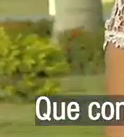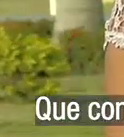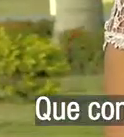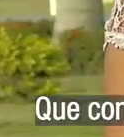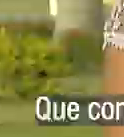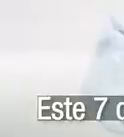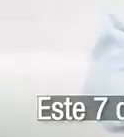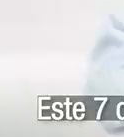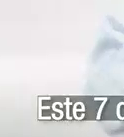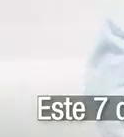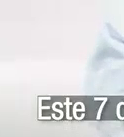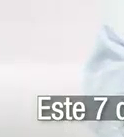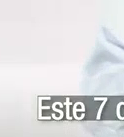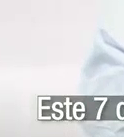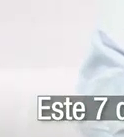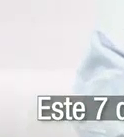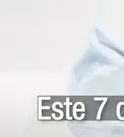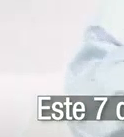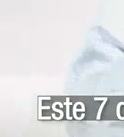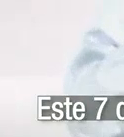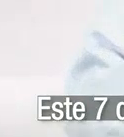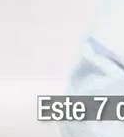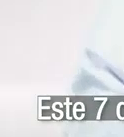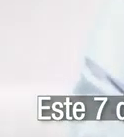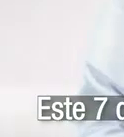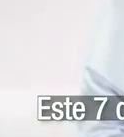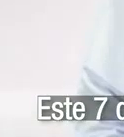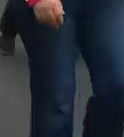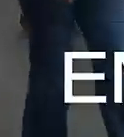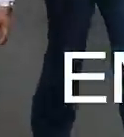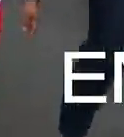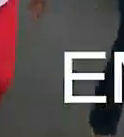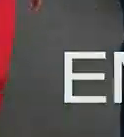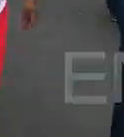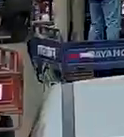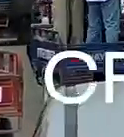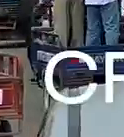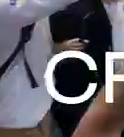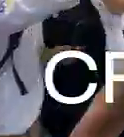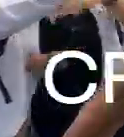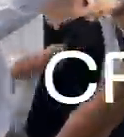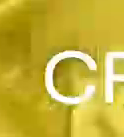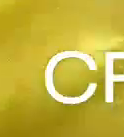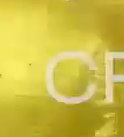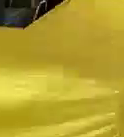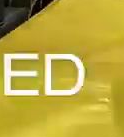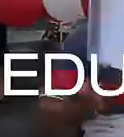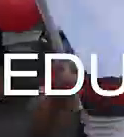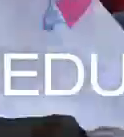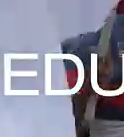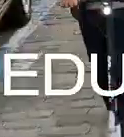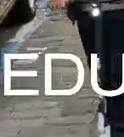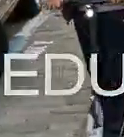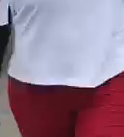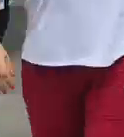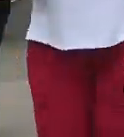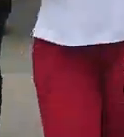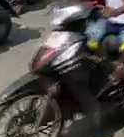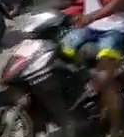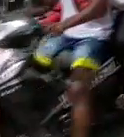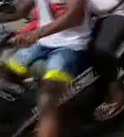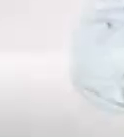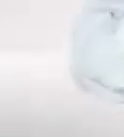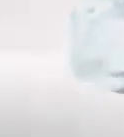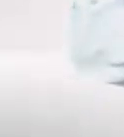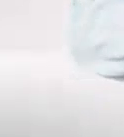se cumpla. Este 7 de febrero vamos a cambiar de historia. Dile sí al empleo, sí al crédito, sí a la educación, sí a la